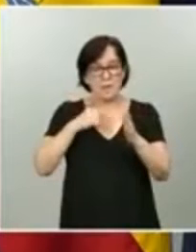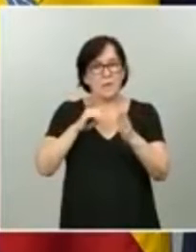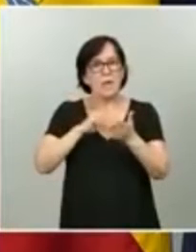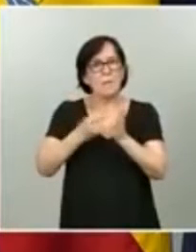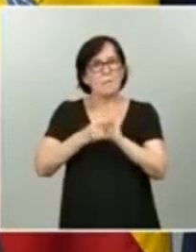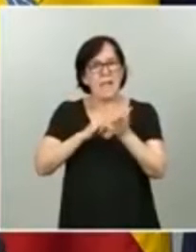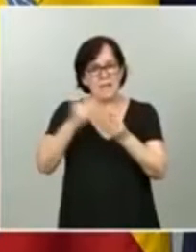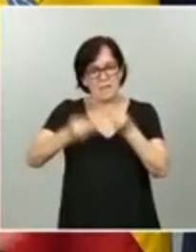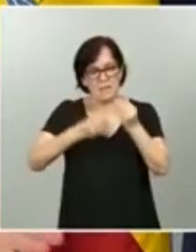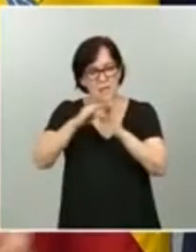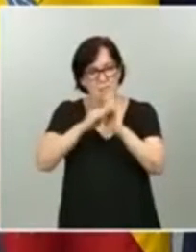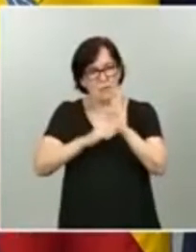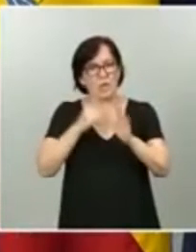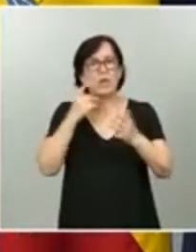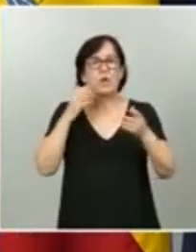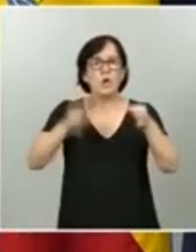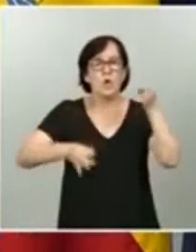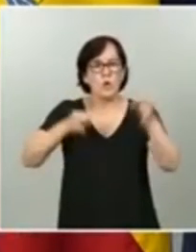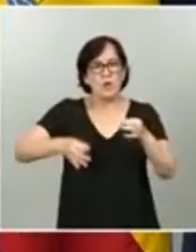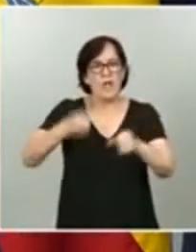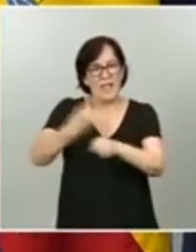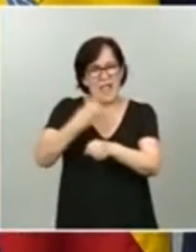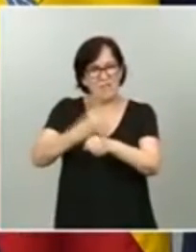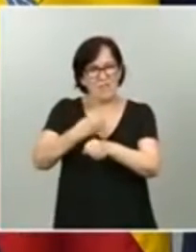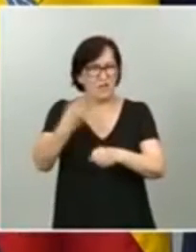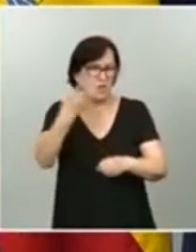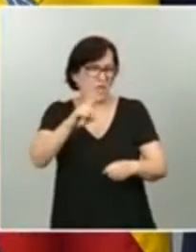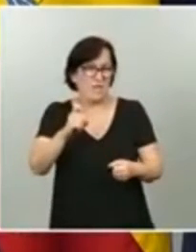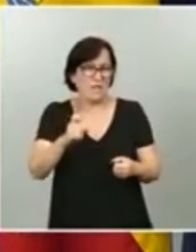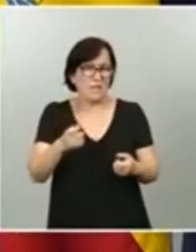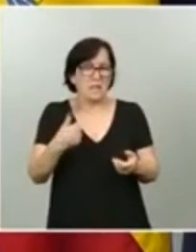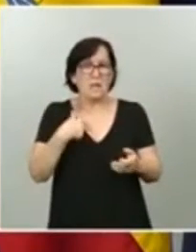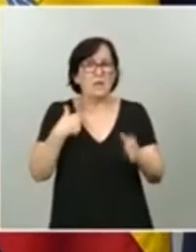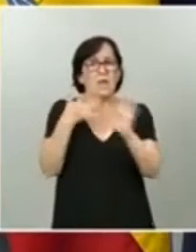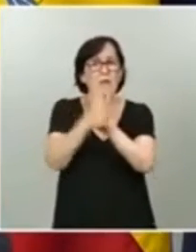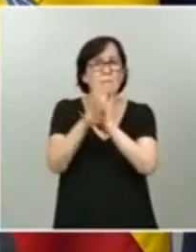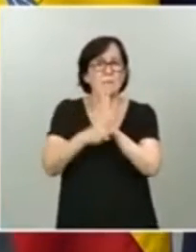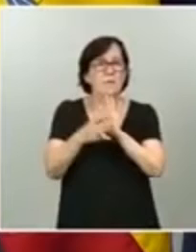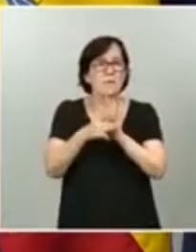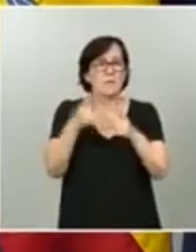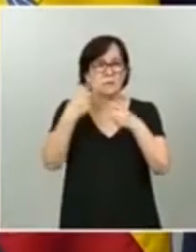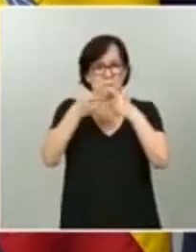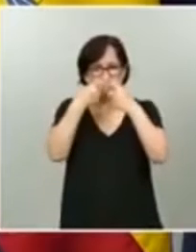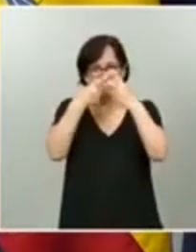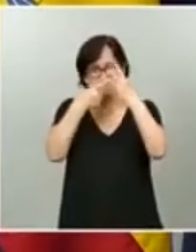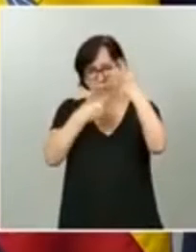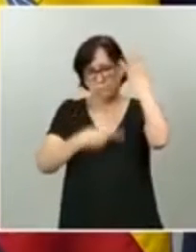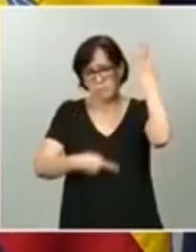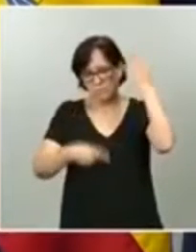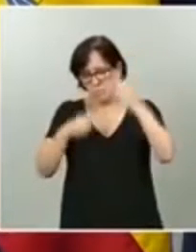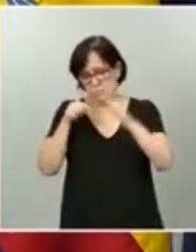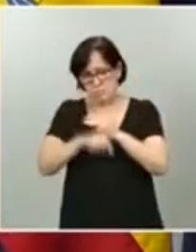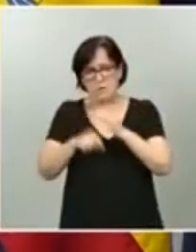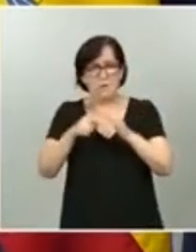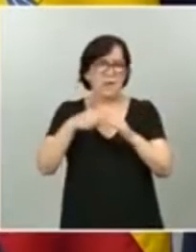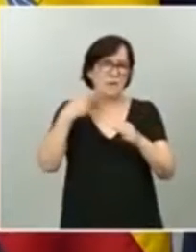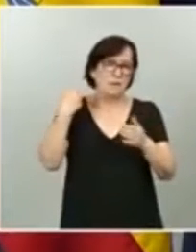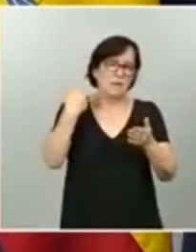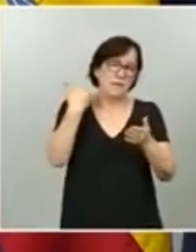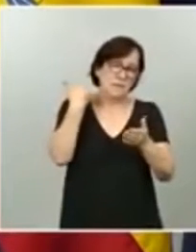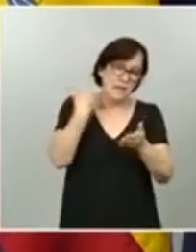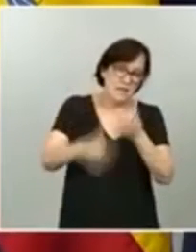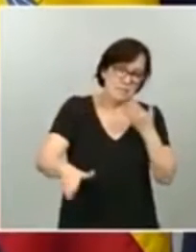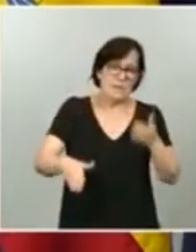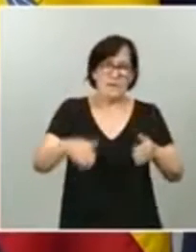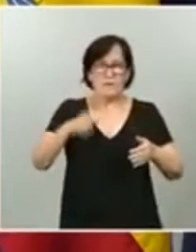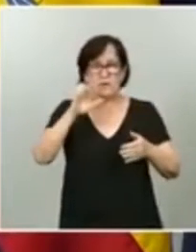para la jurisdicción laboral –no hace falta que les explique la cantidad de asuntos que va a haber, diferencias de despidos, ERTE, etcétera–, jurisdicción